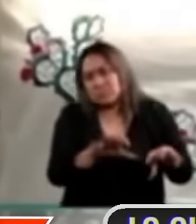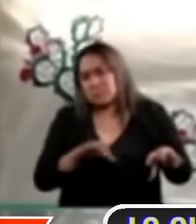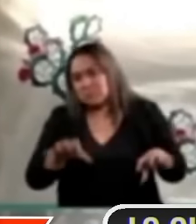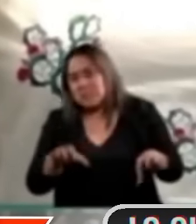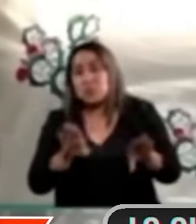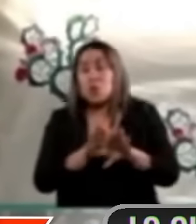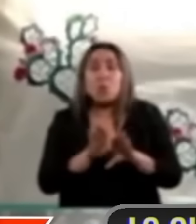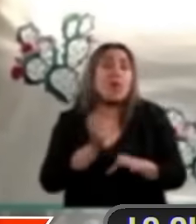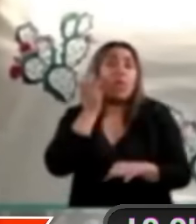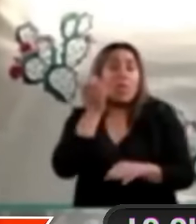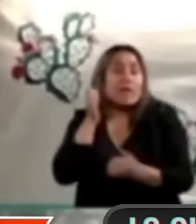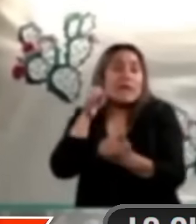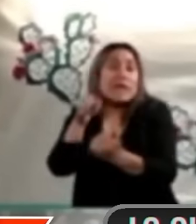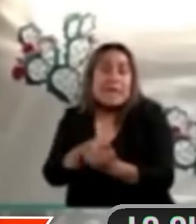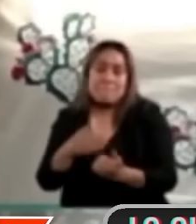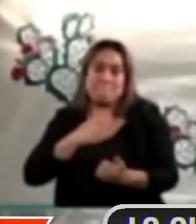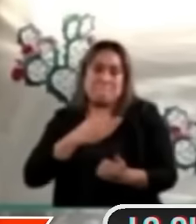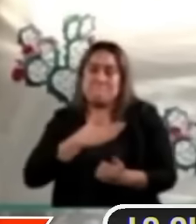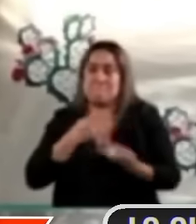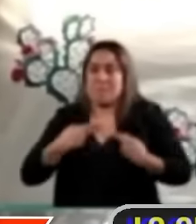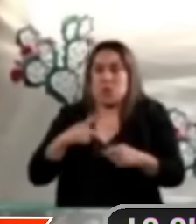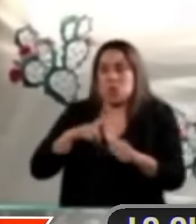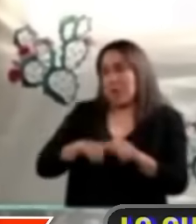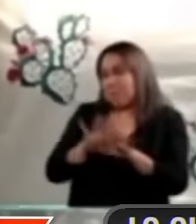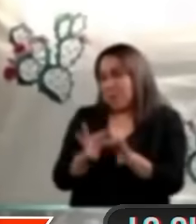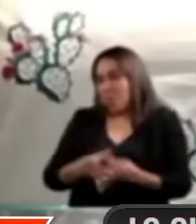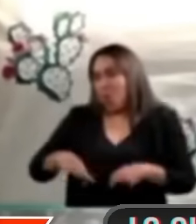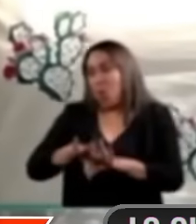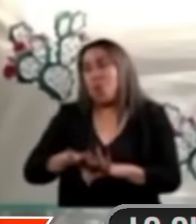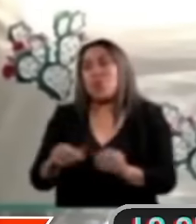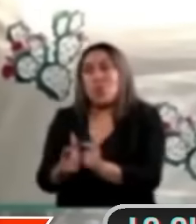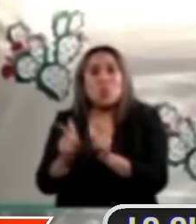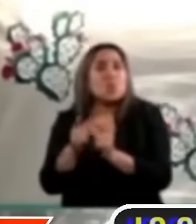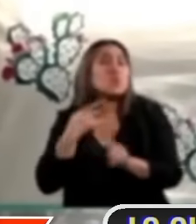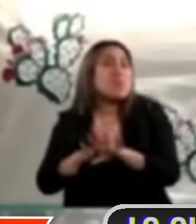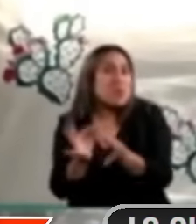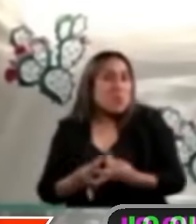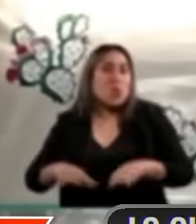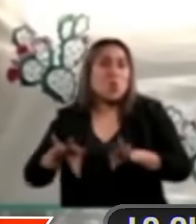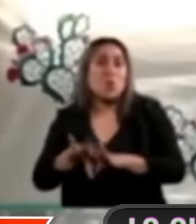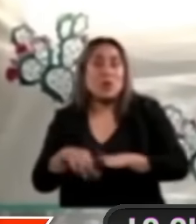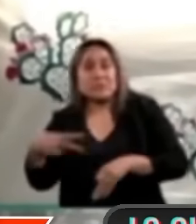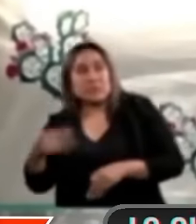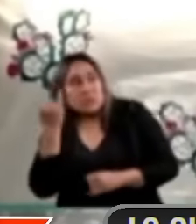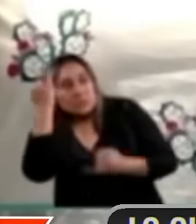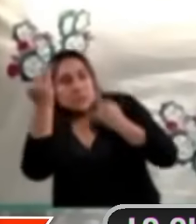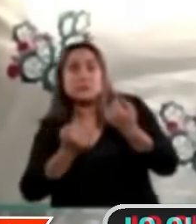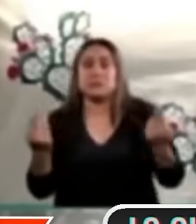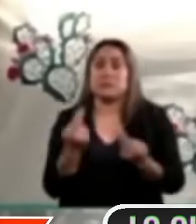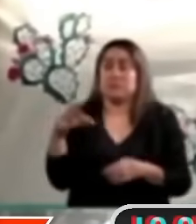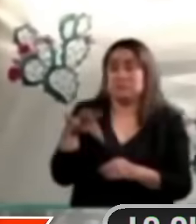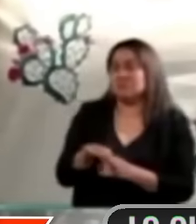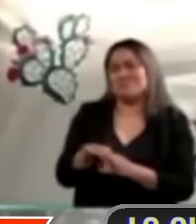para satisfacer sus agendas personales y de partido. Sus fines electoreros no son los